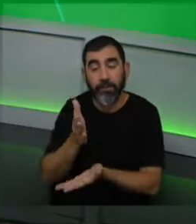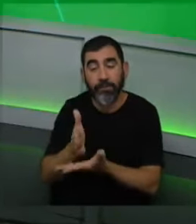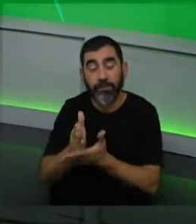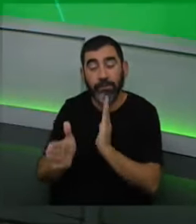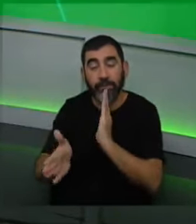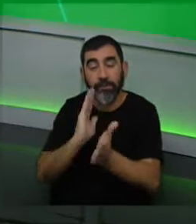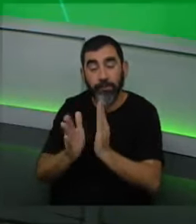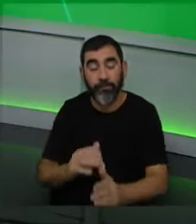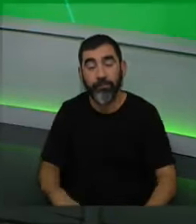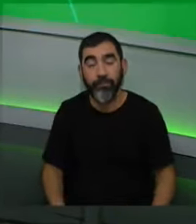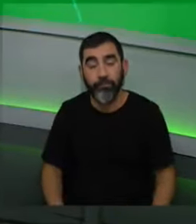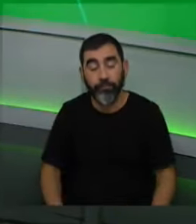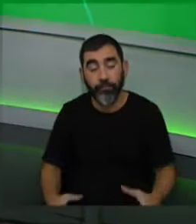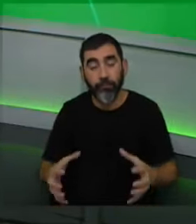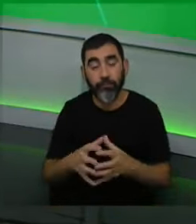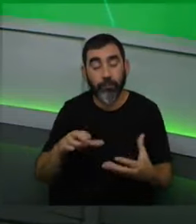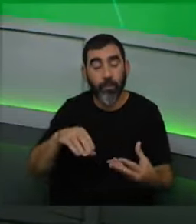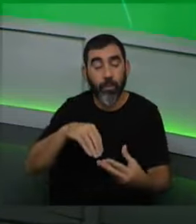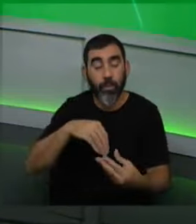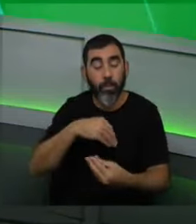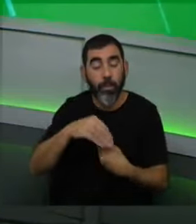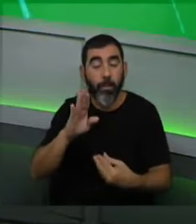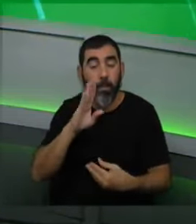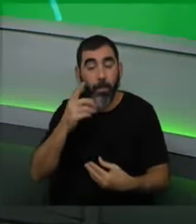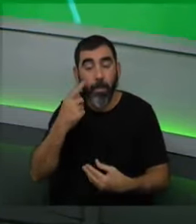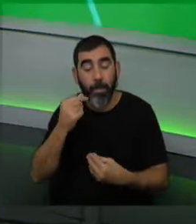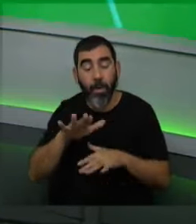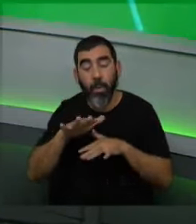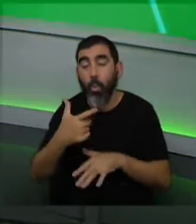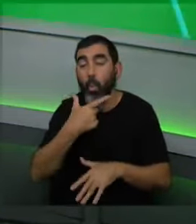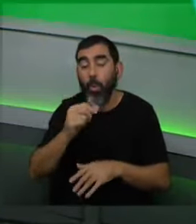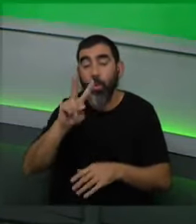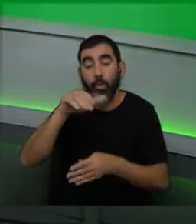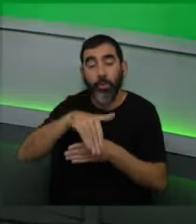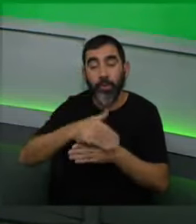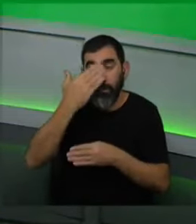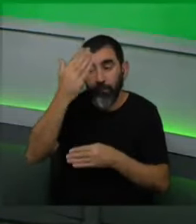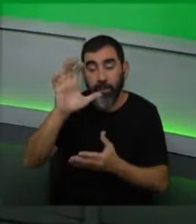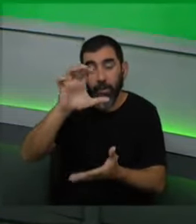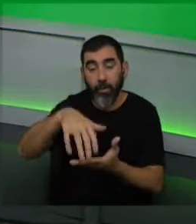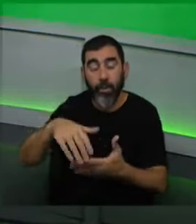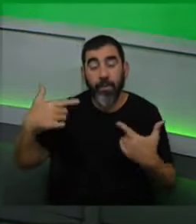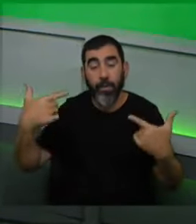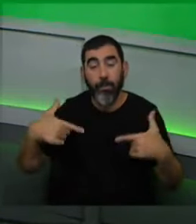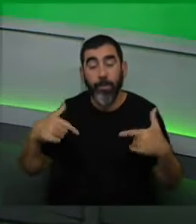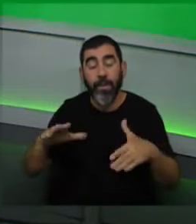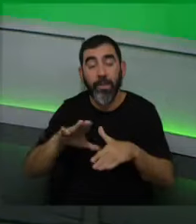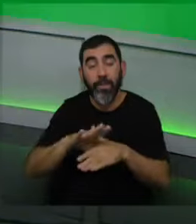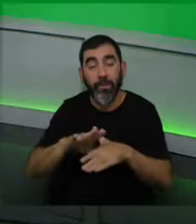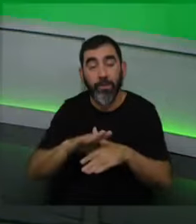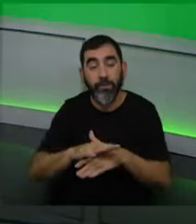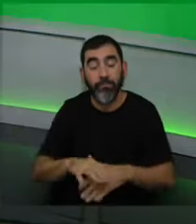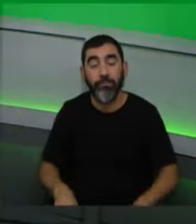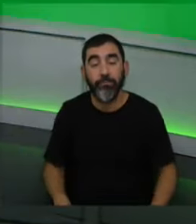terapéuticos el grupo de madres y padres se van a estar movilizando este jueves a las 14 horas frente a la sede del Ministerio de Desarrollo Social